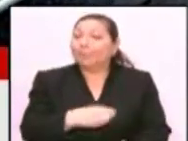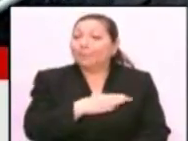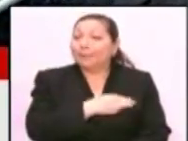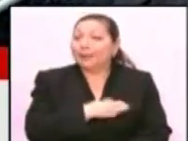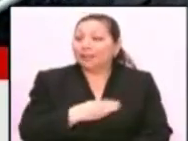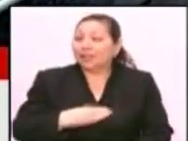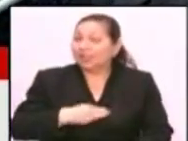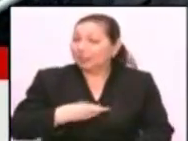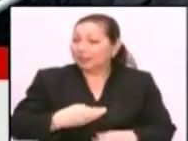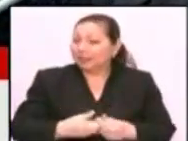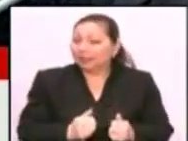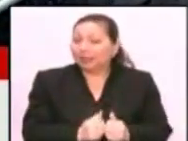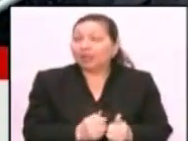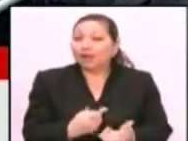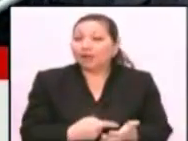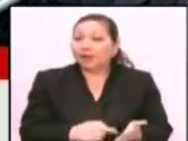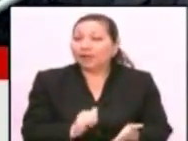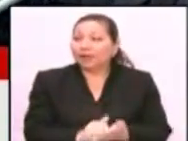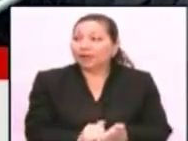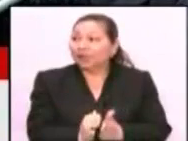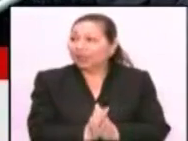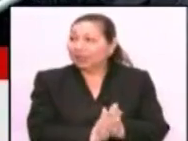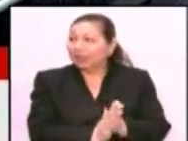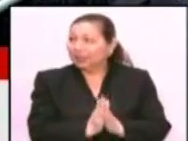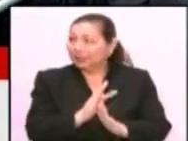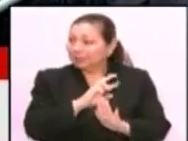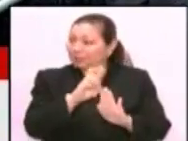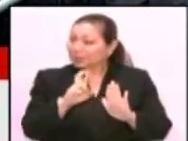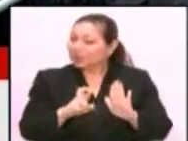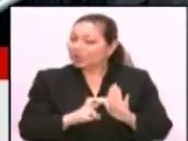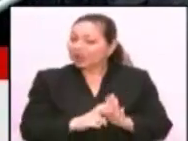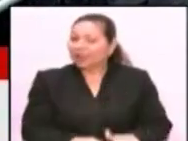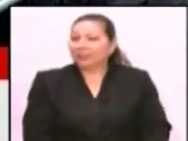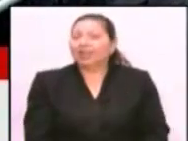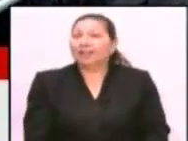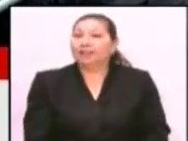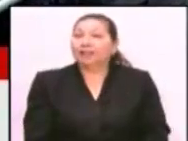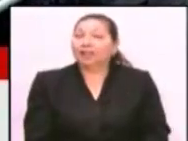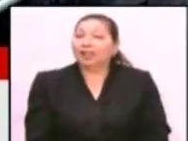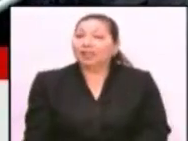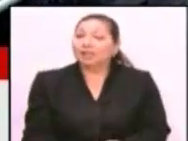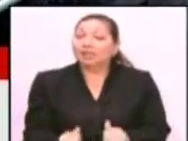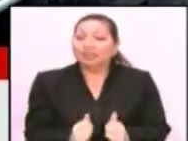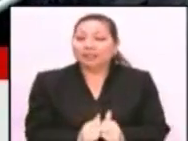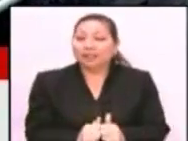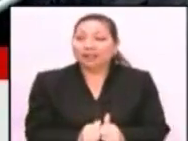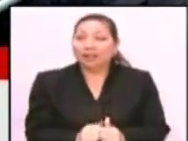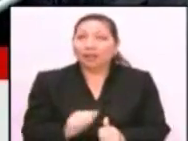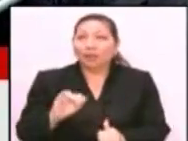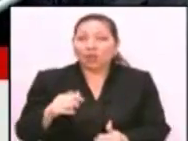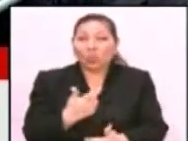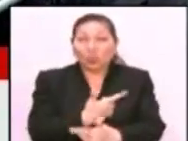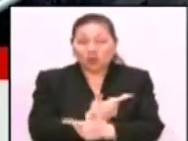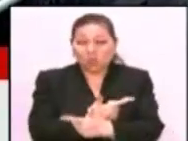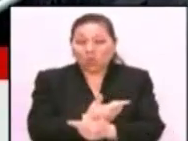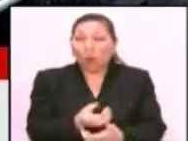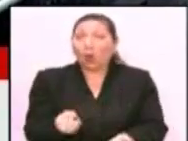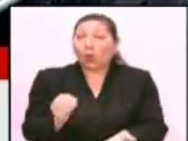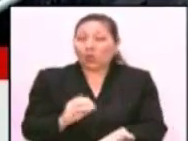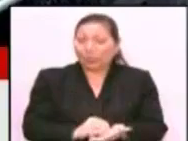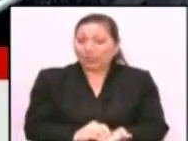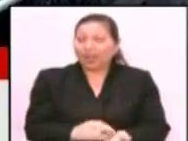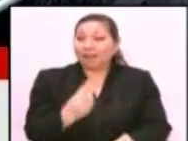Ministerio de la Producción, con quien también hemos animado al proyecto, estamos haciendo en Lurigancho ya, por segunda